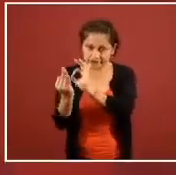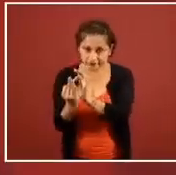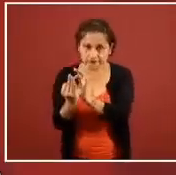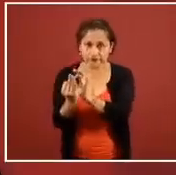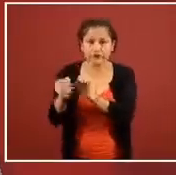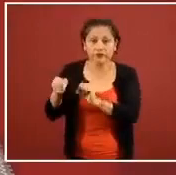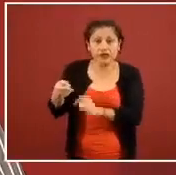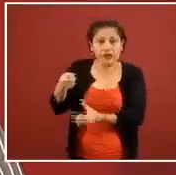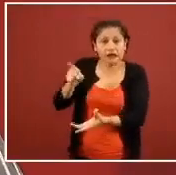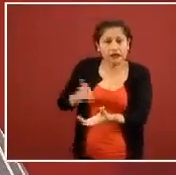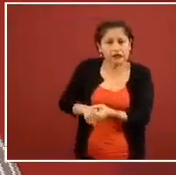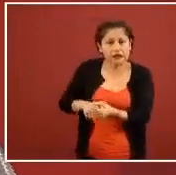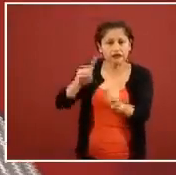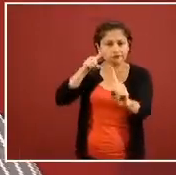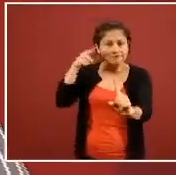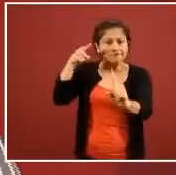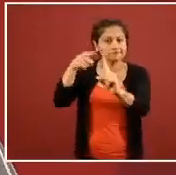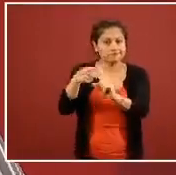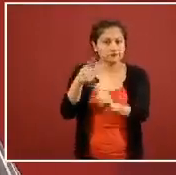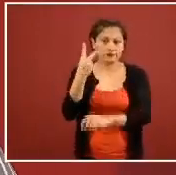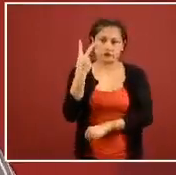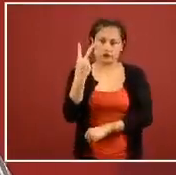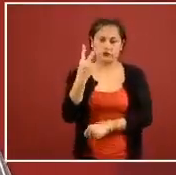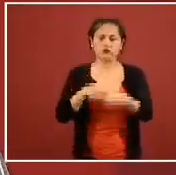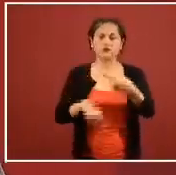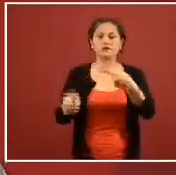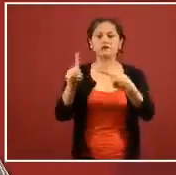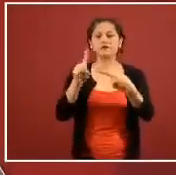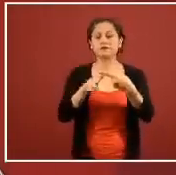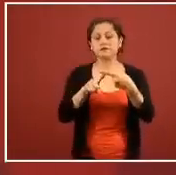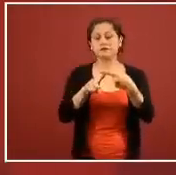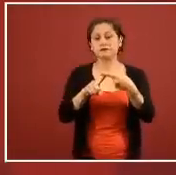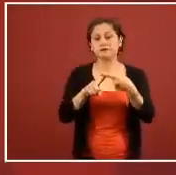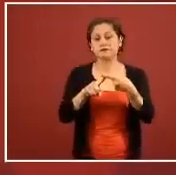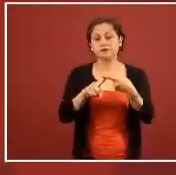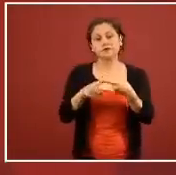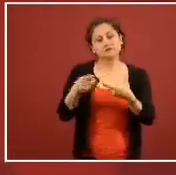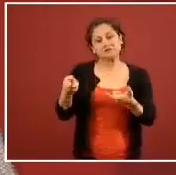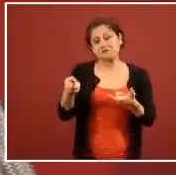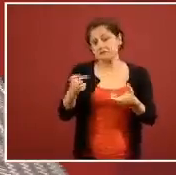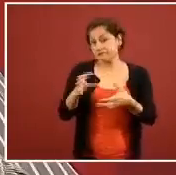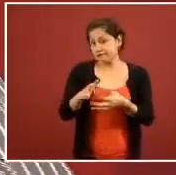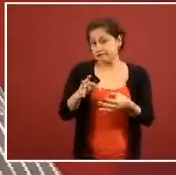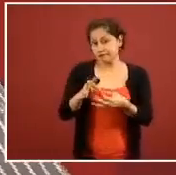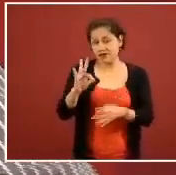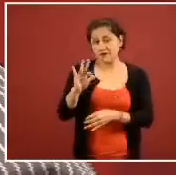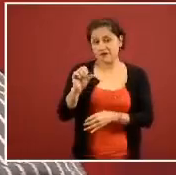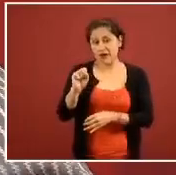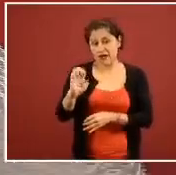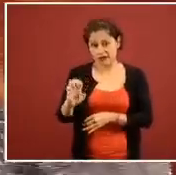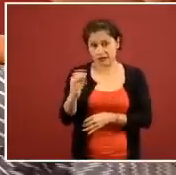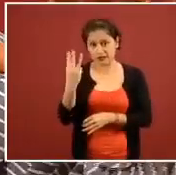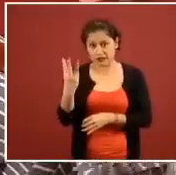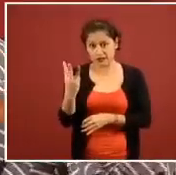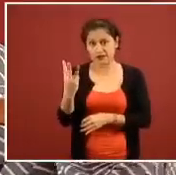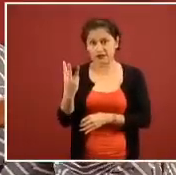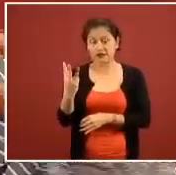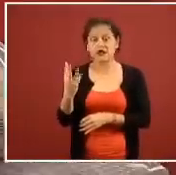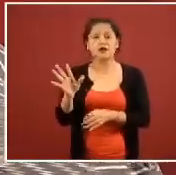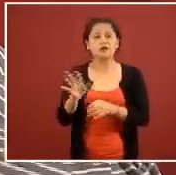2 elementos fundamentales. Uno, como la propia descripción de la fase lo indica, por la